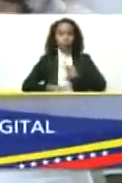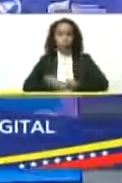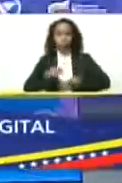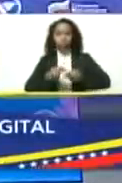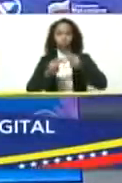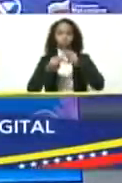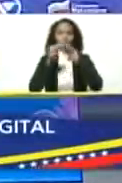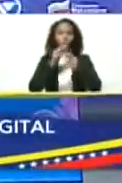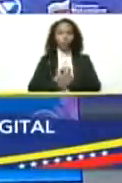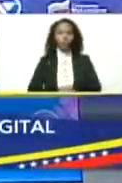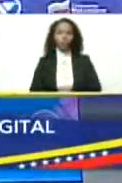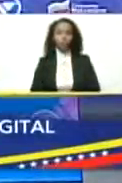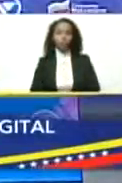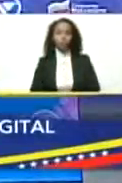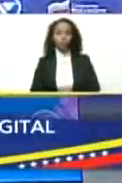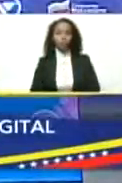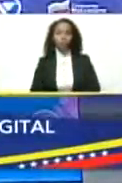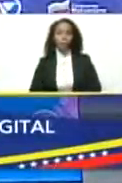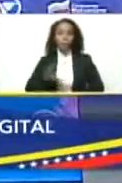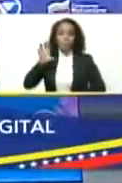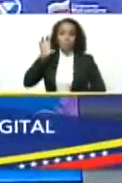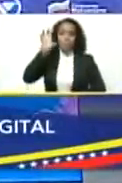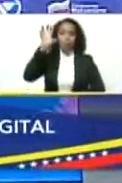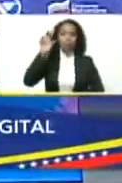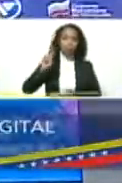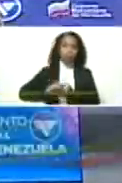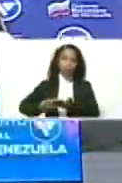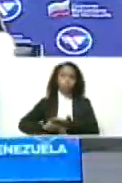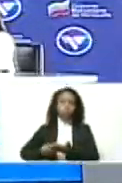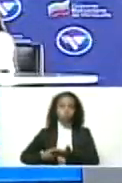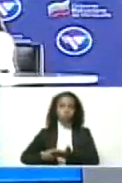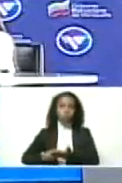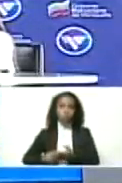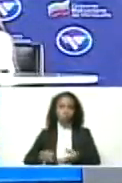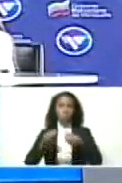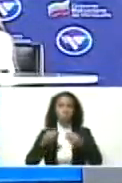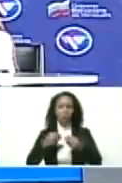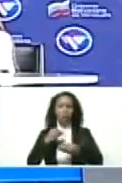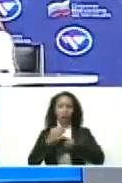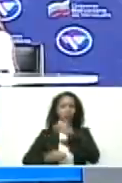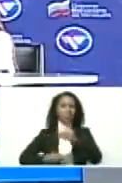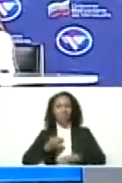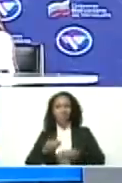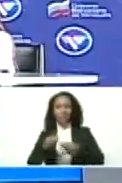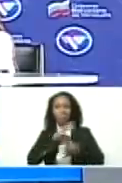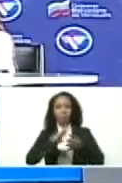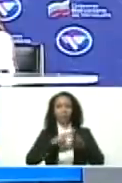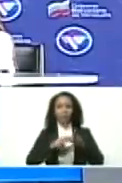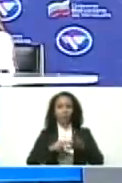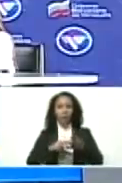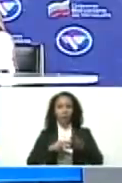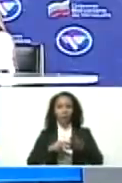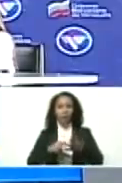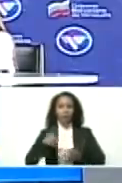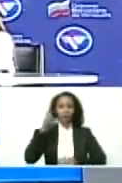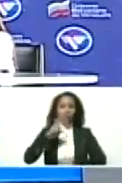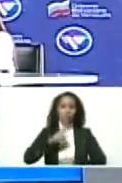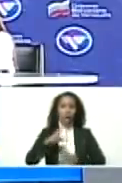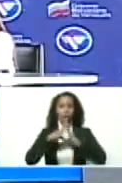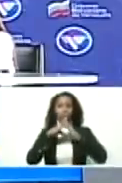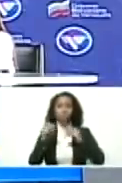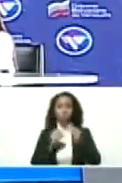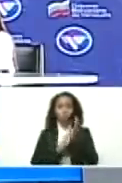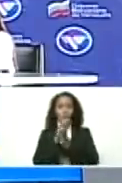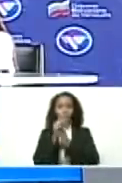a construir el mapa de soluciones para garantizar materias primas e insumos a todos